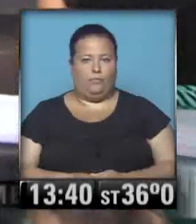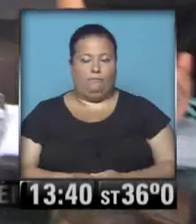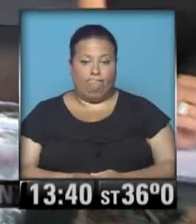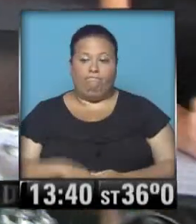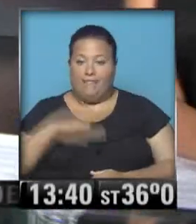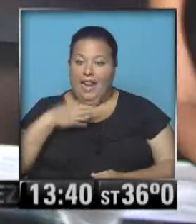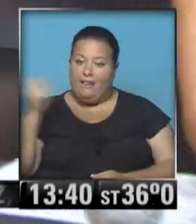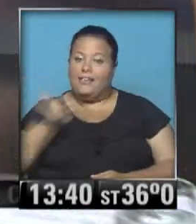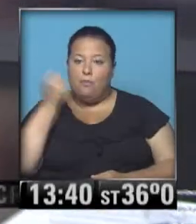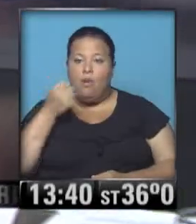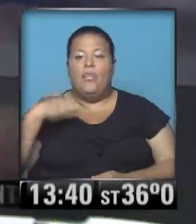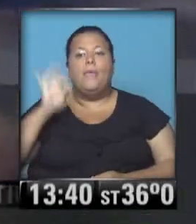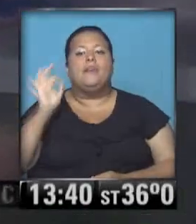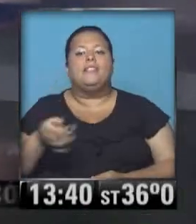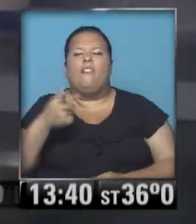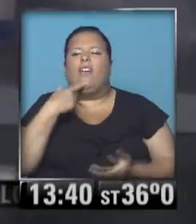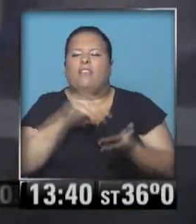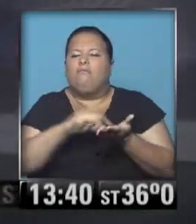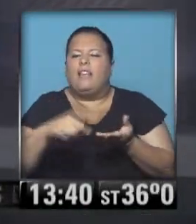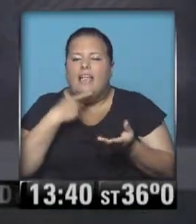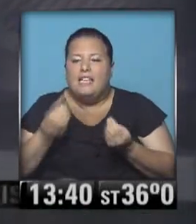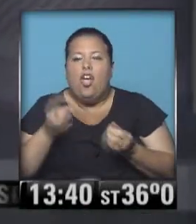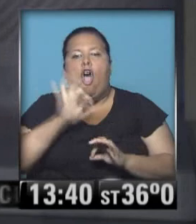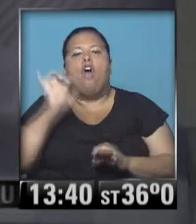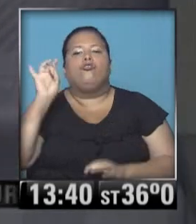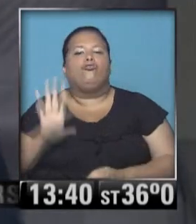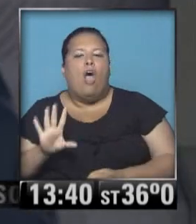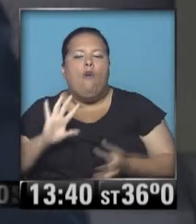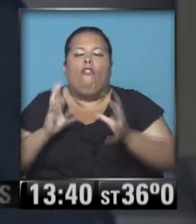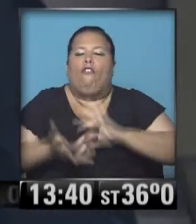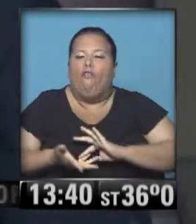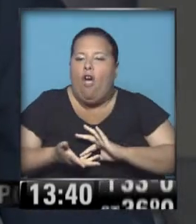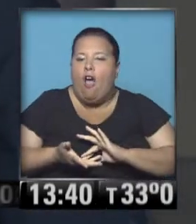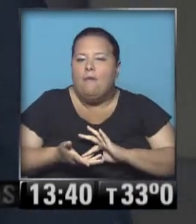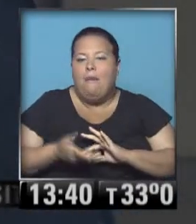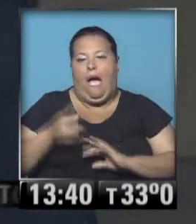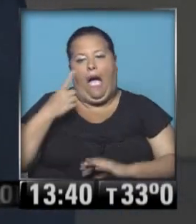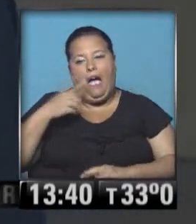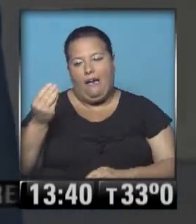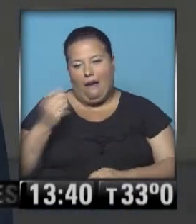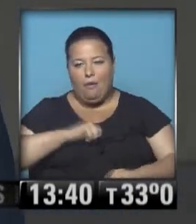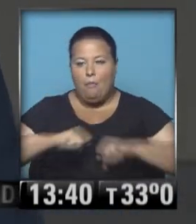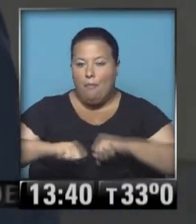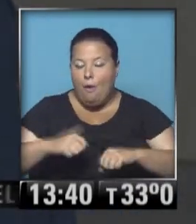Dice, la verdad es importante saber qué es lo que quiso decir o si se trató simplemente de una vil y cobarde provocación.